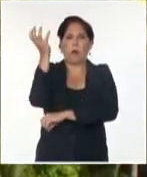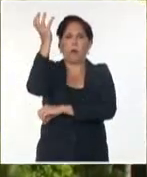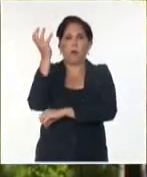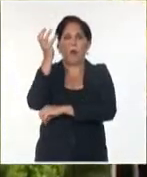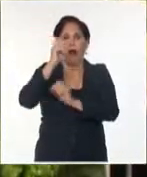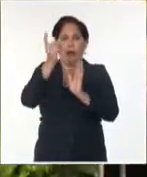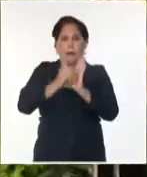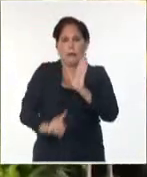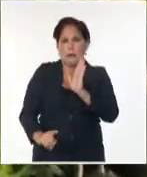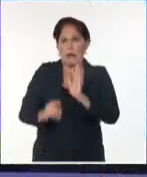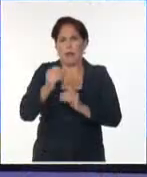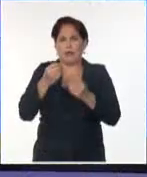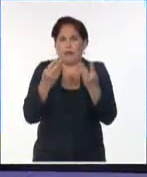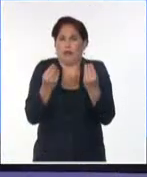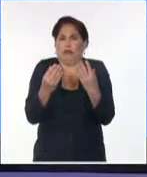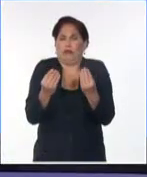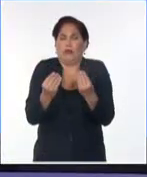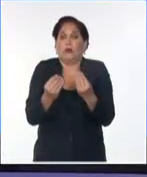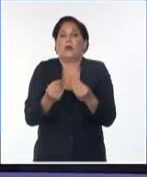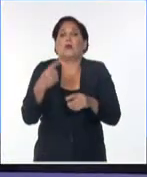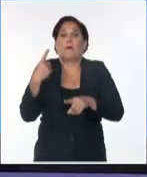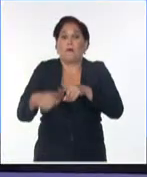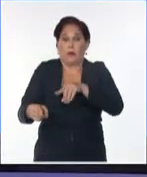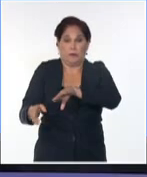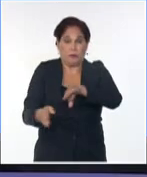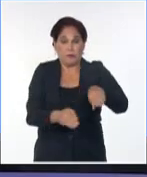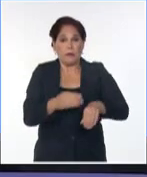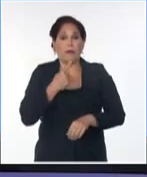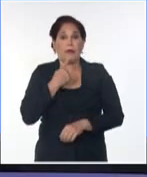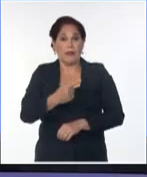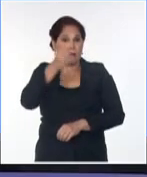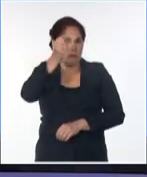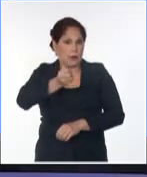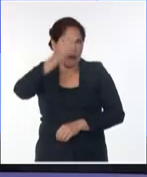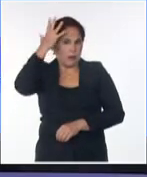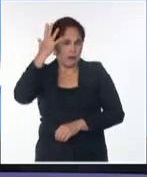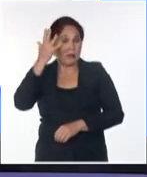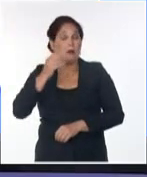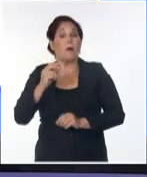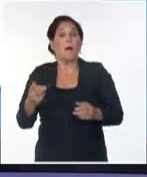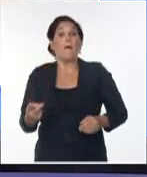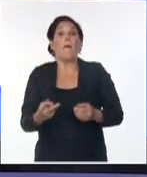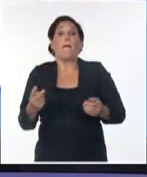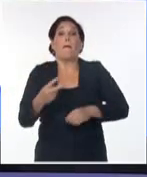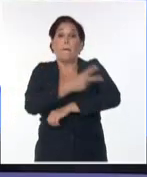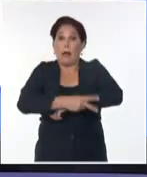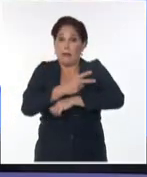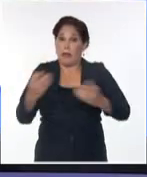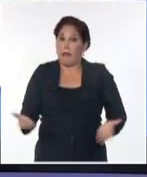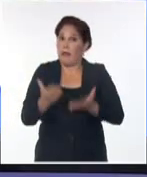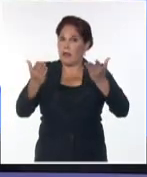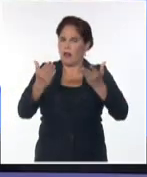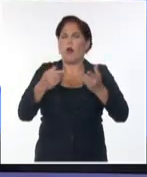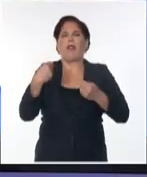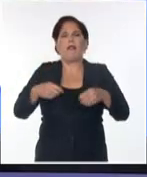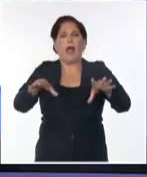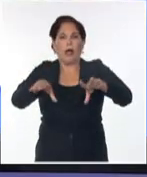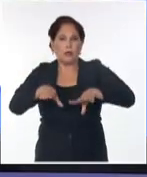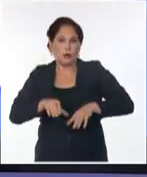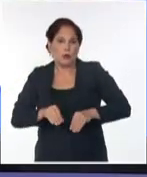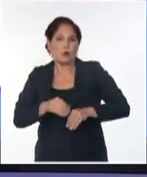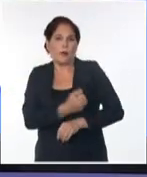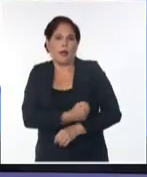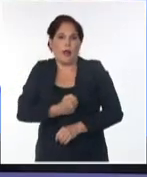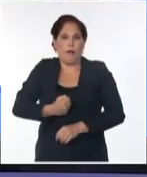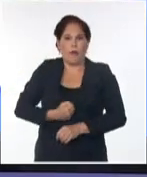del mundo industrializado. Los países desarrollados deben asumir la responsabilidad que les corresponde en apoyo a los esfuerzos